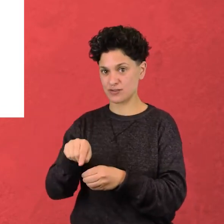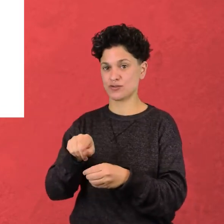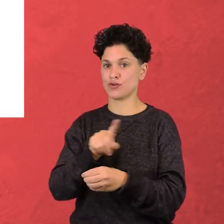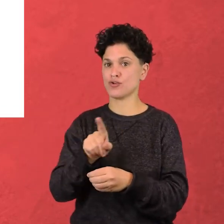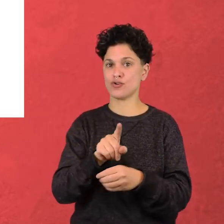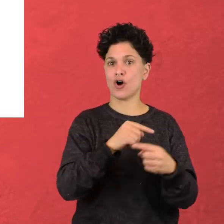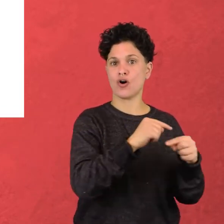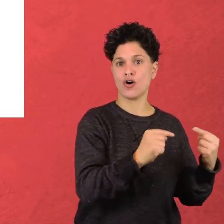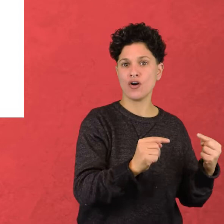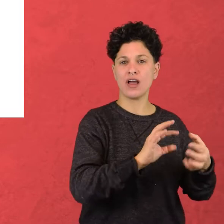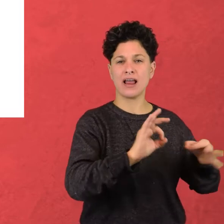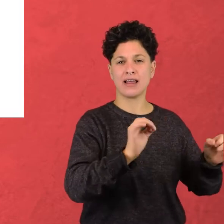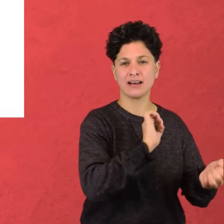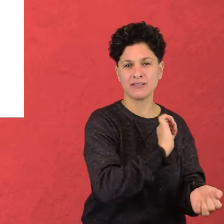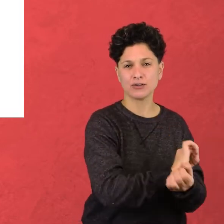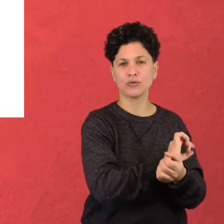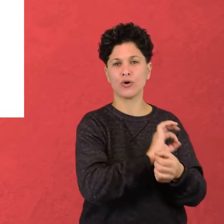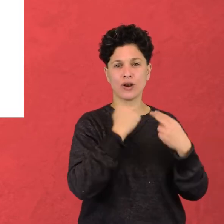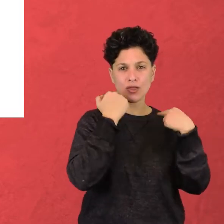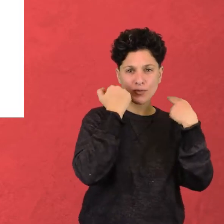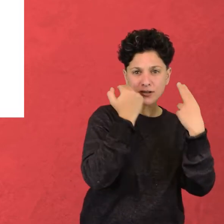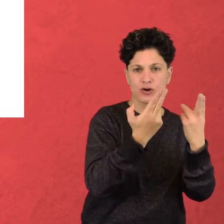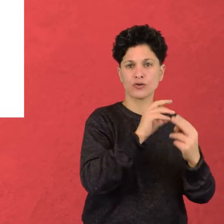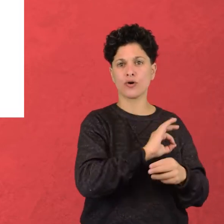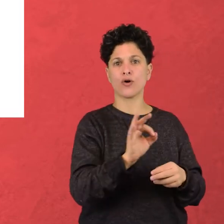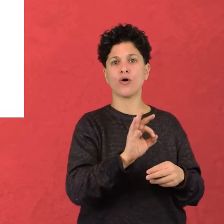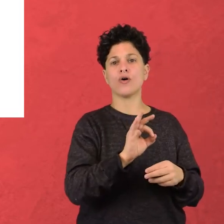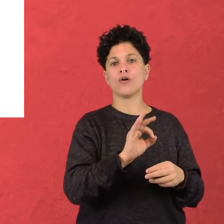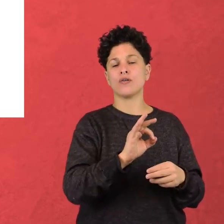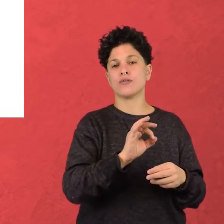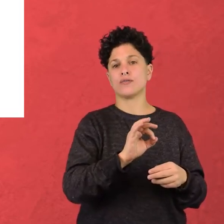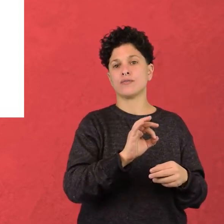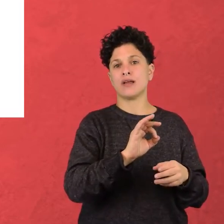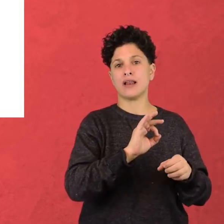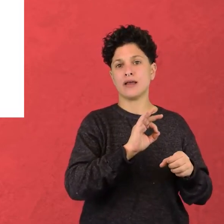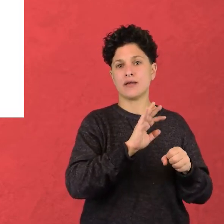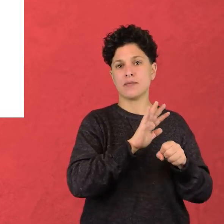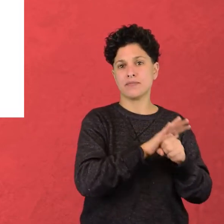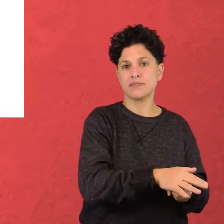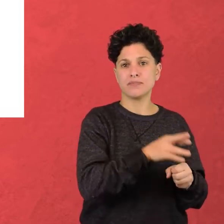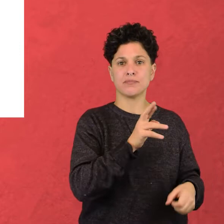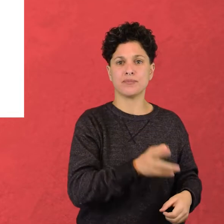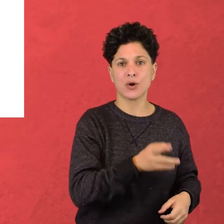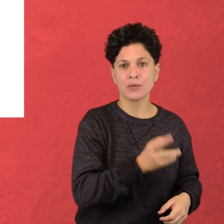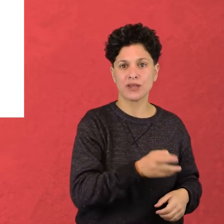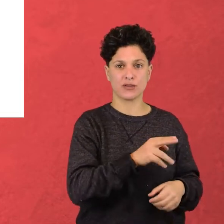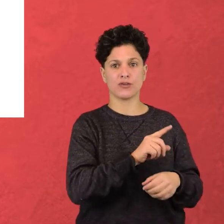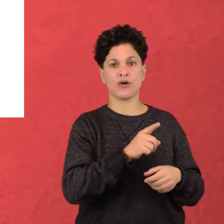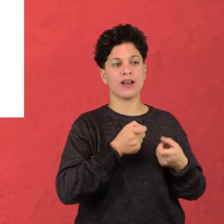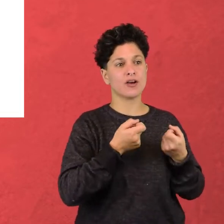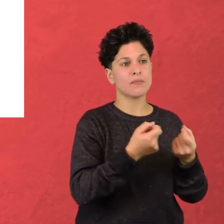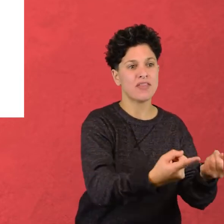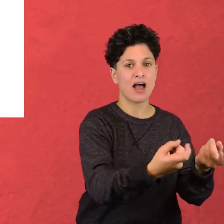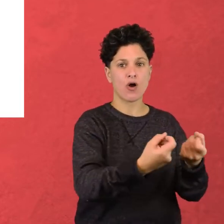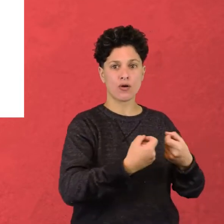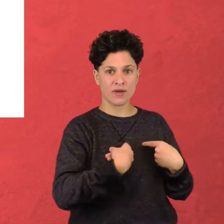la dominación, no está en la inclinación, no está en el estímulo y respuesta, está en la libertad y Kant nos